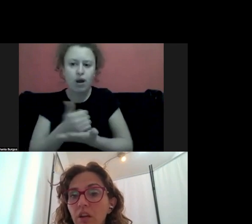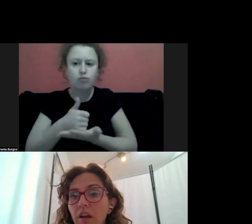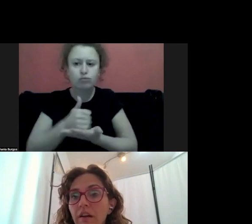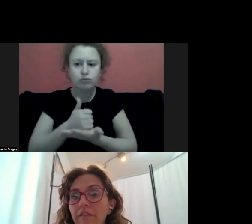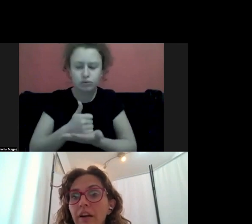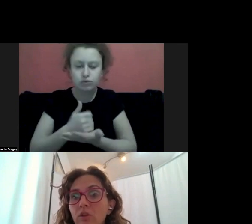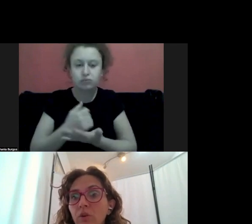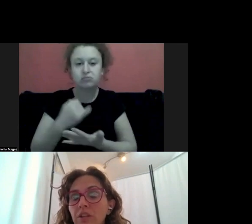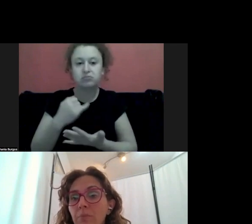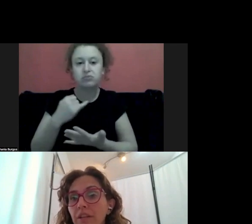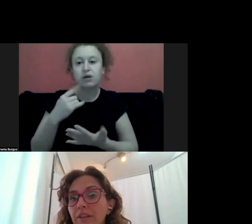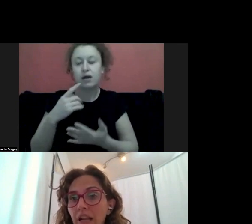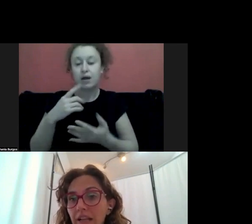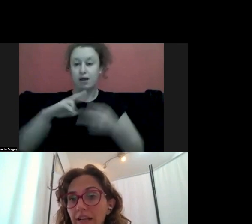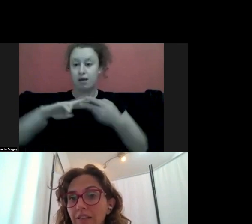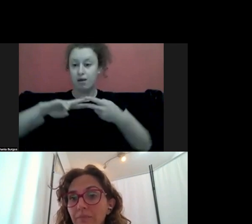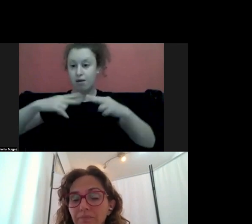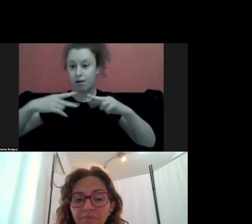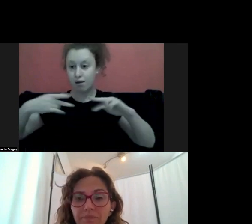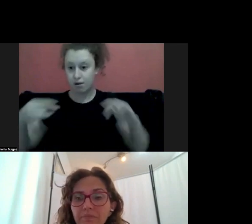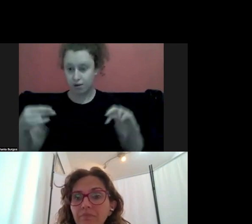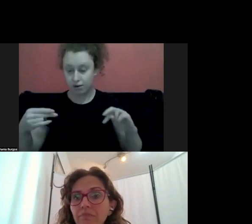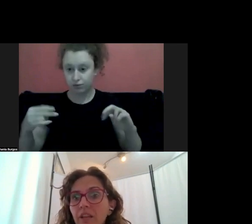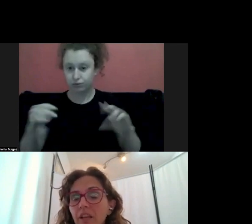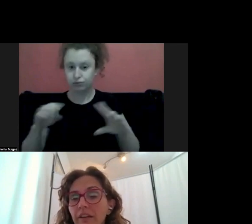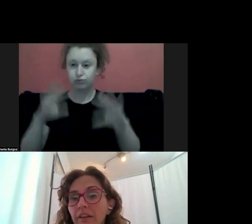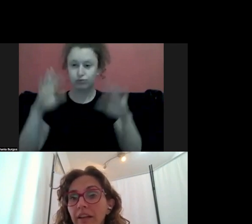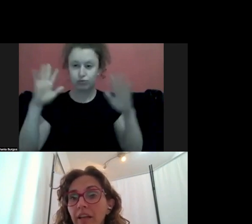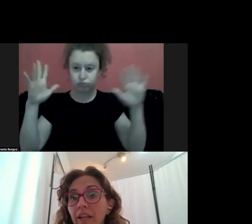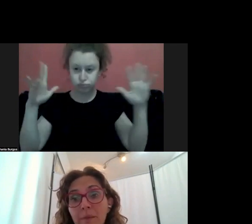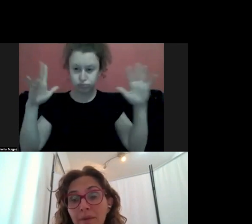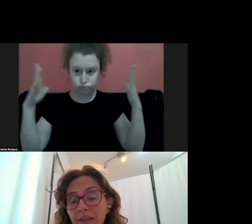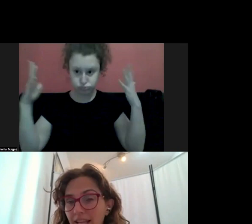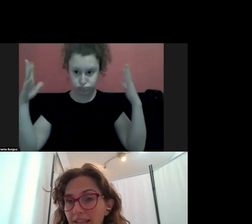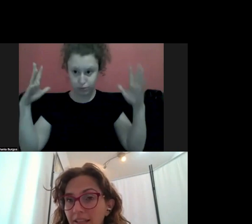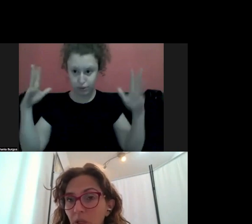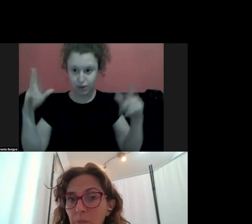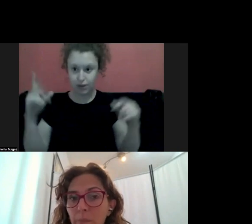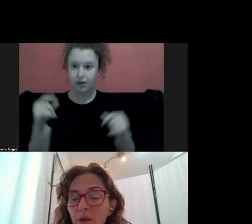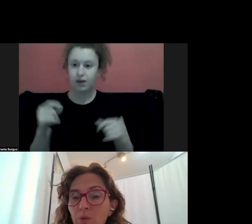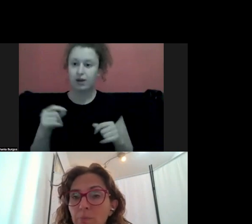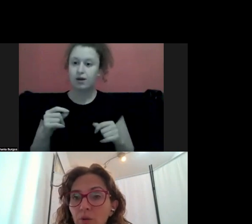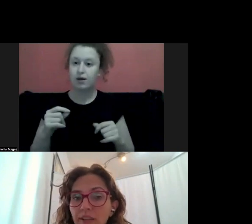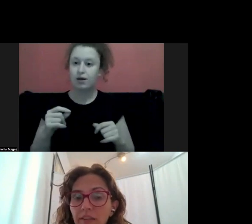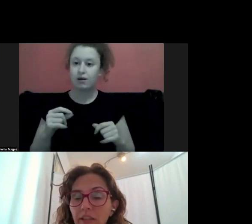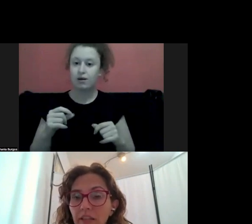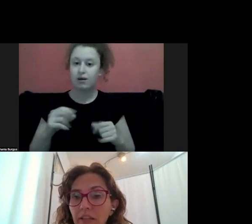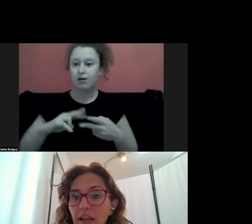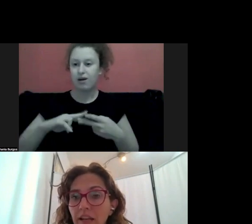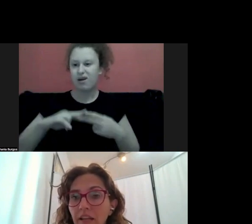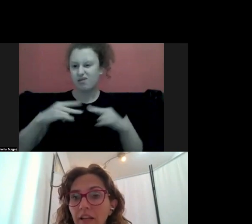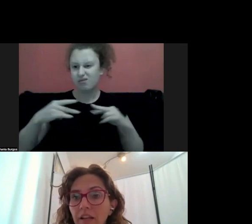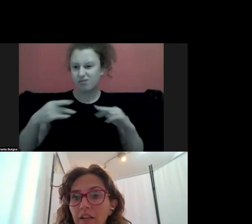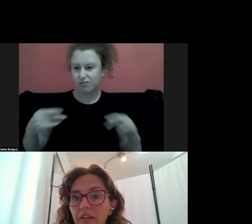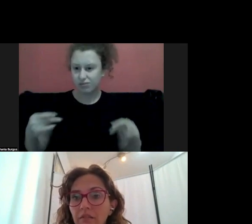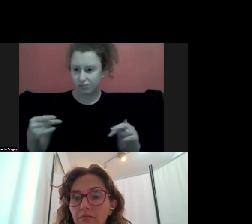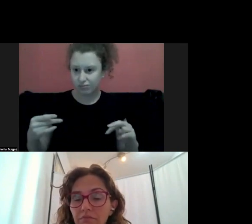genéticos, factores ambientales. La epigenética tiene un papel muy importante